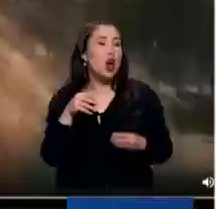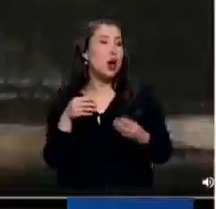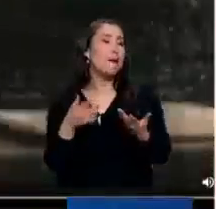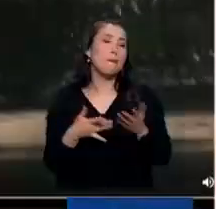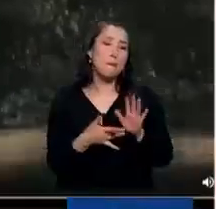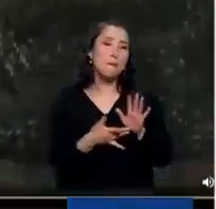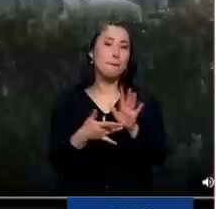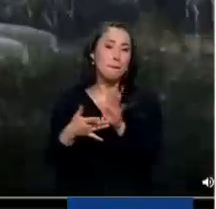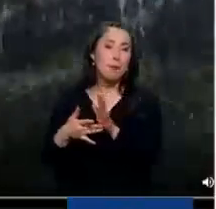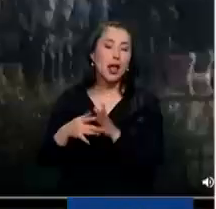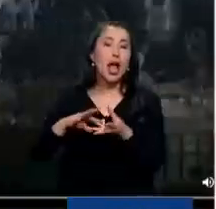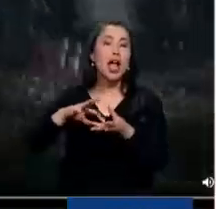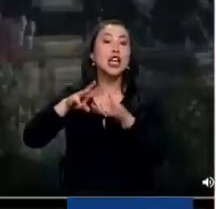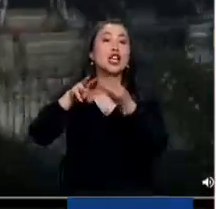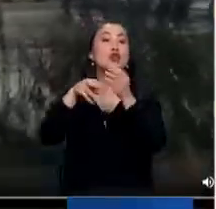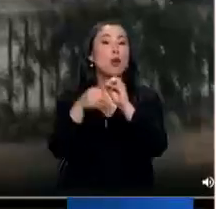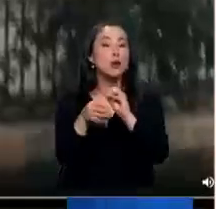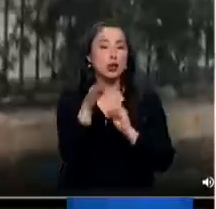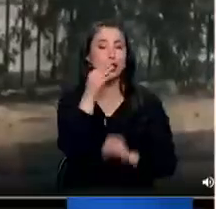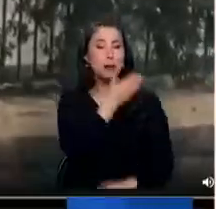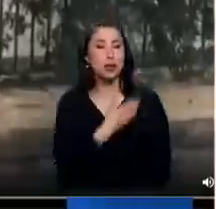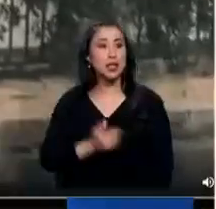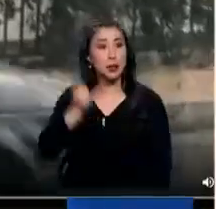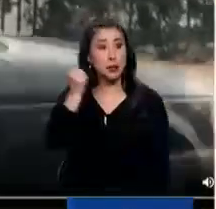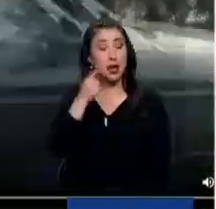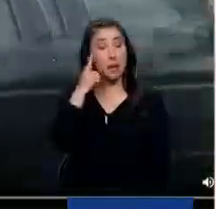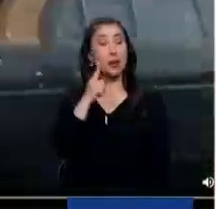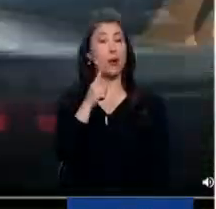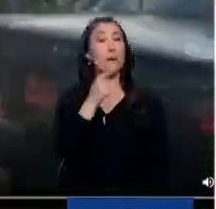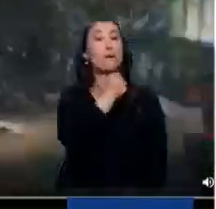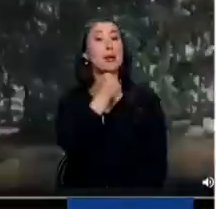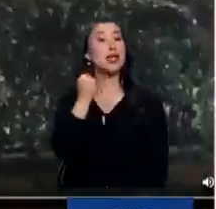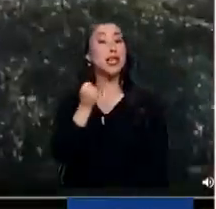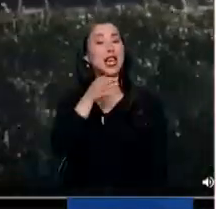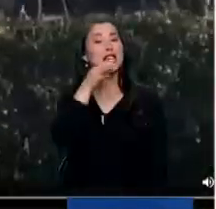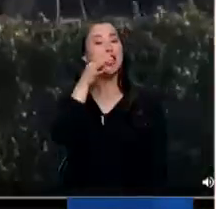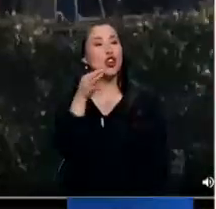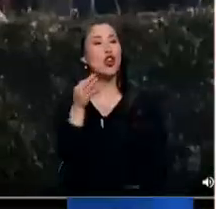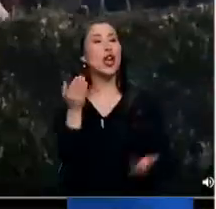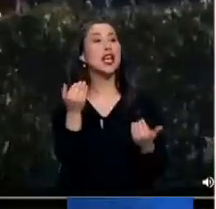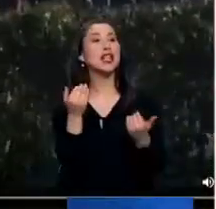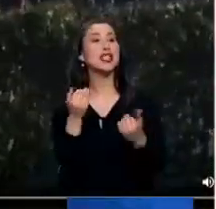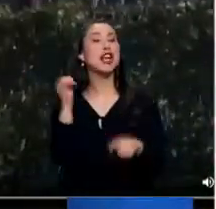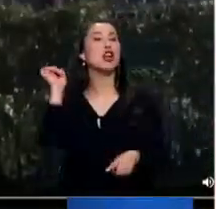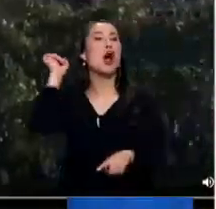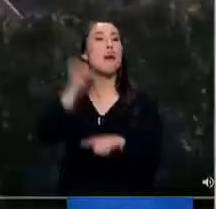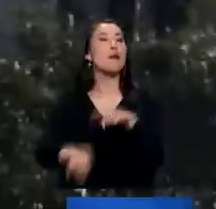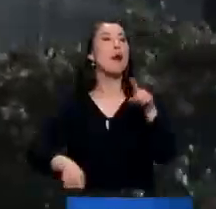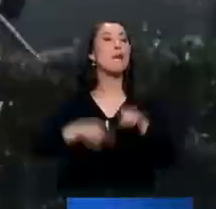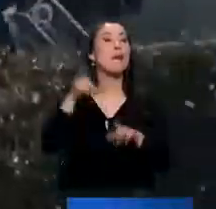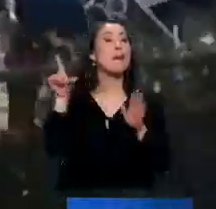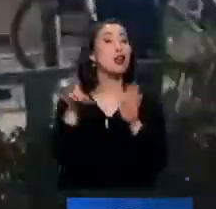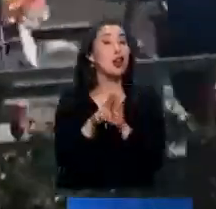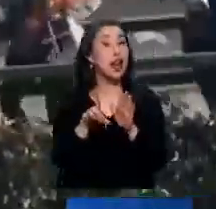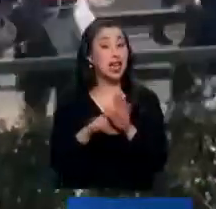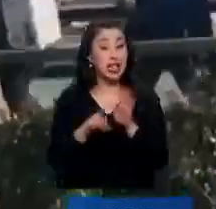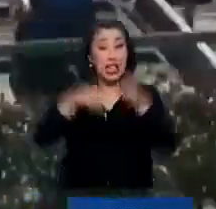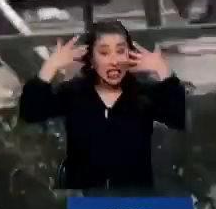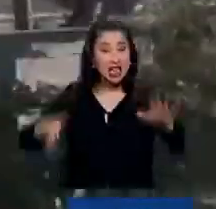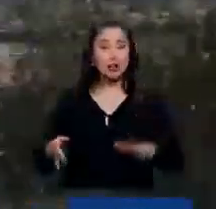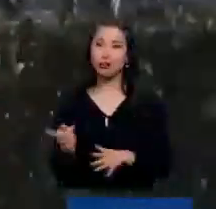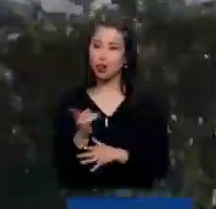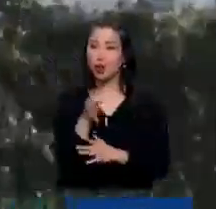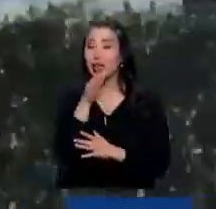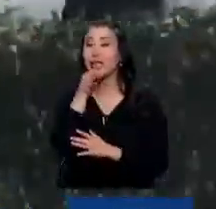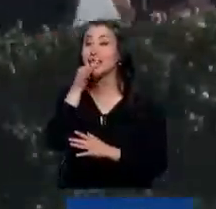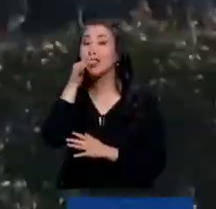del presidente en que se suspende el alza, pero él mismo lo dijo, es necesario que se apruebe una ley para que eso se haga concreto. Él también lo